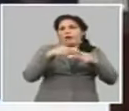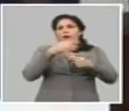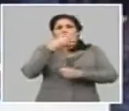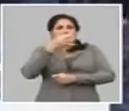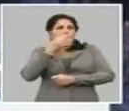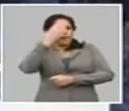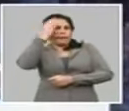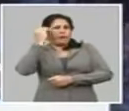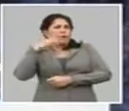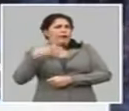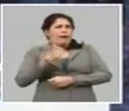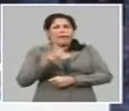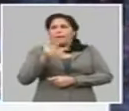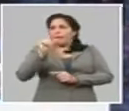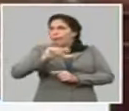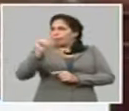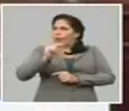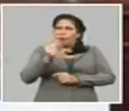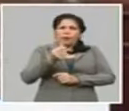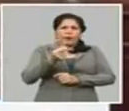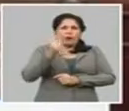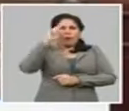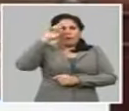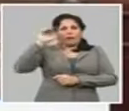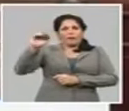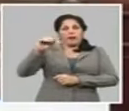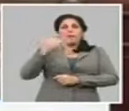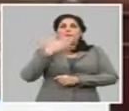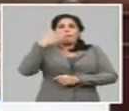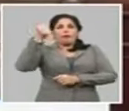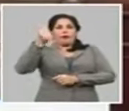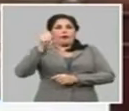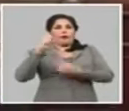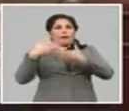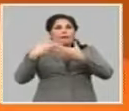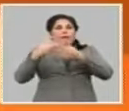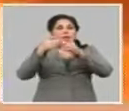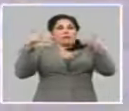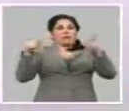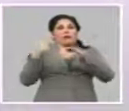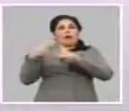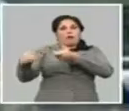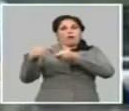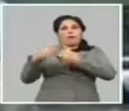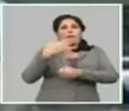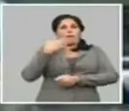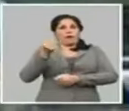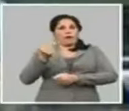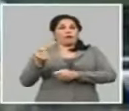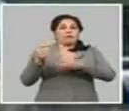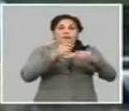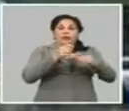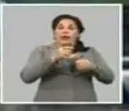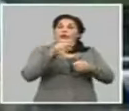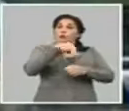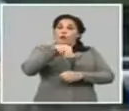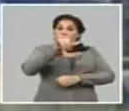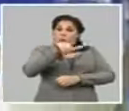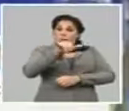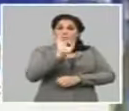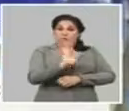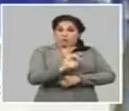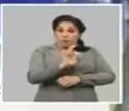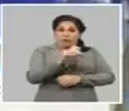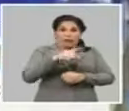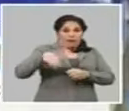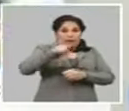de que destina muy poco dinero para hospitales y favorece a las grandes empresas nueva york se prepara para convertir este centro de